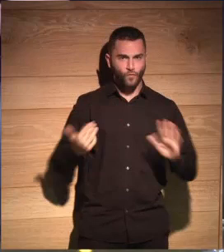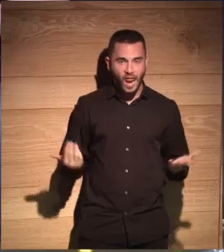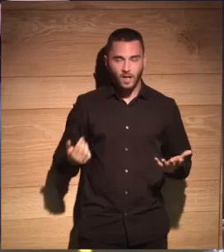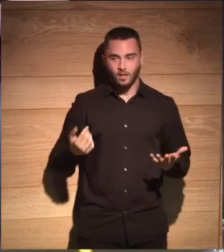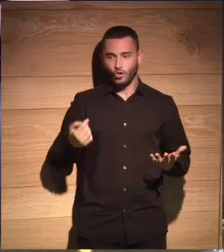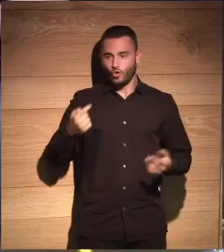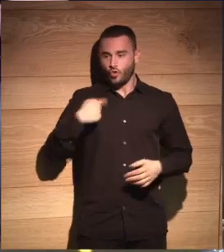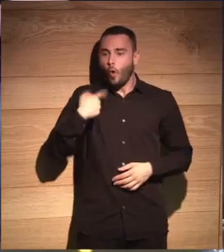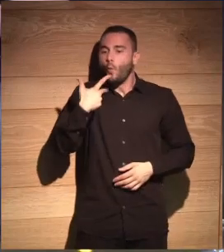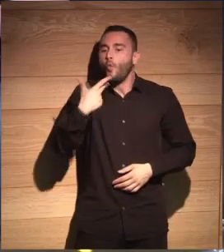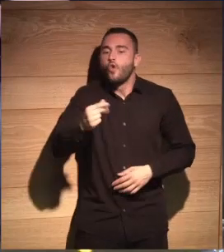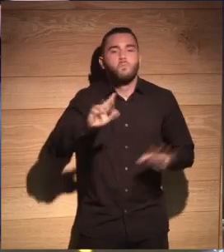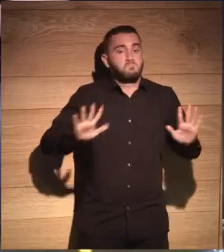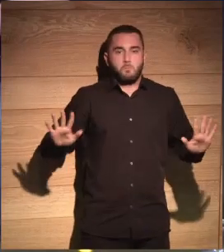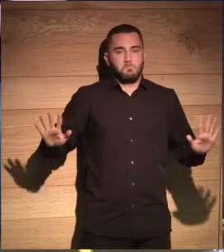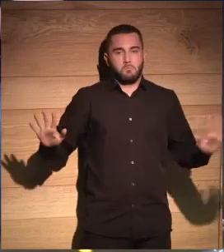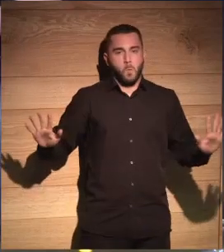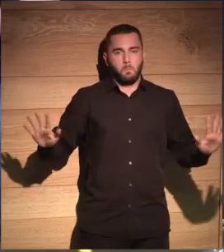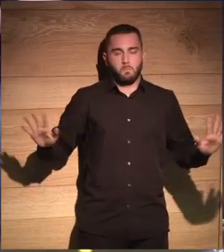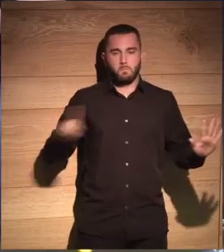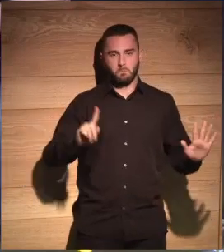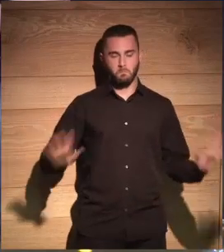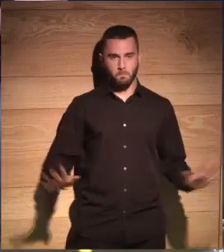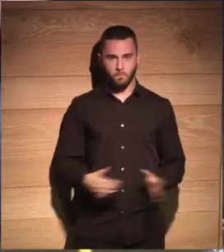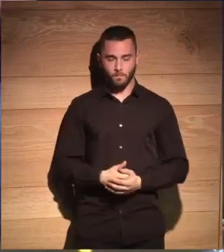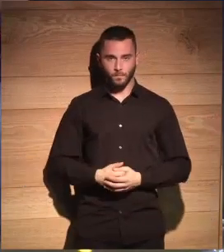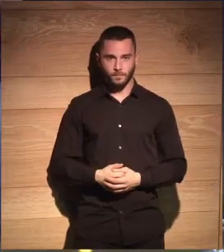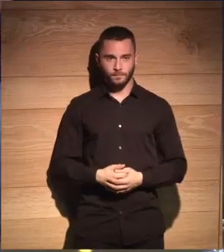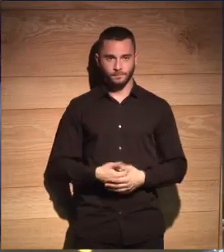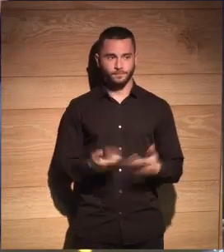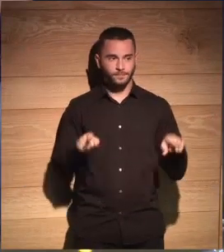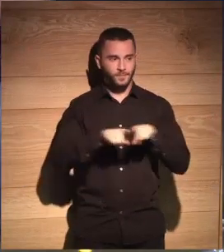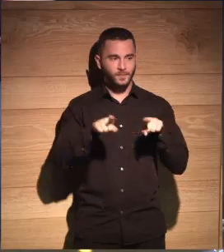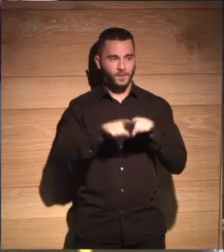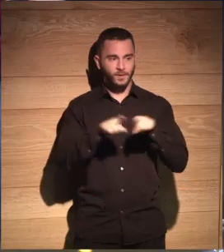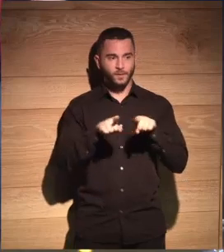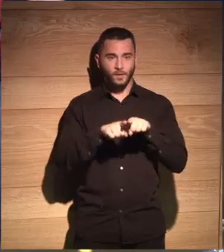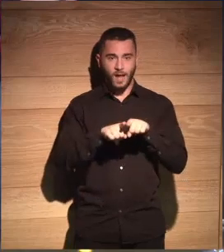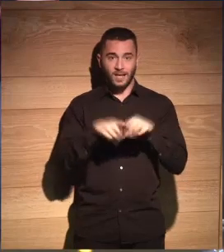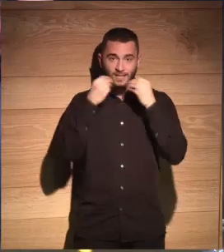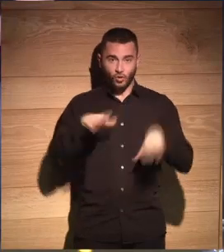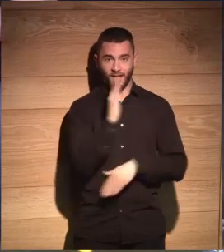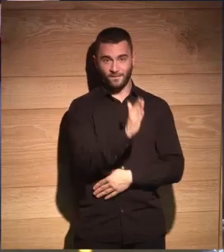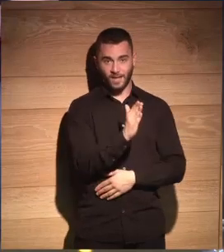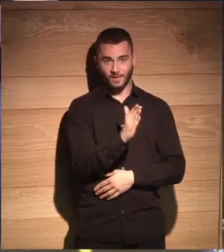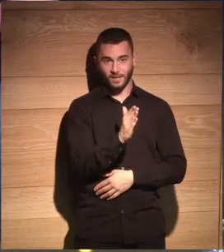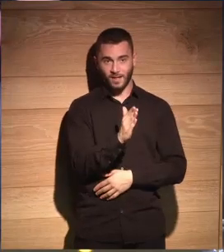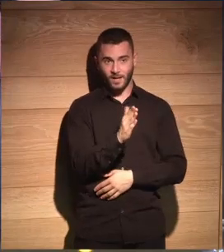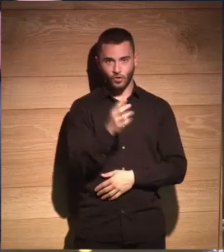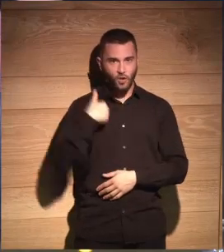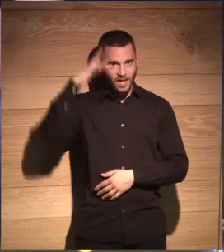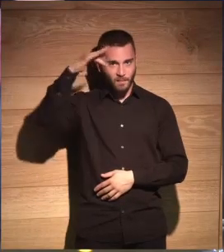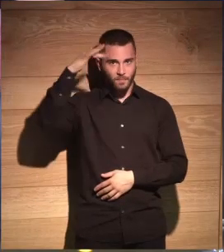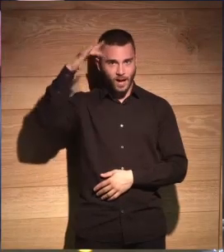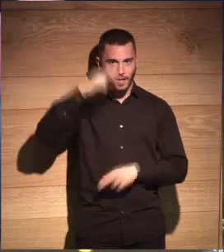es un no de principio, ¿sabes? Entiendo. Igual que le afecta a la historia, imagino que Black Sabbath ha